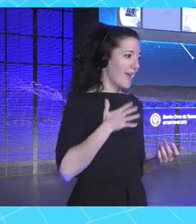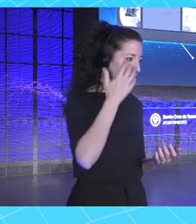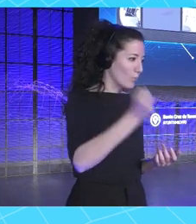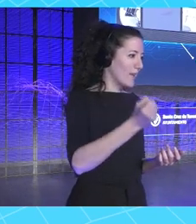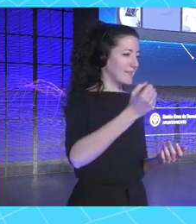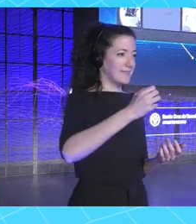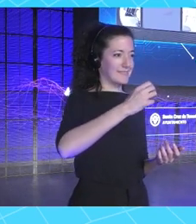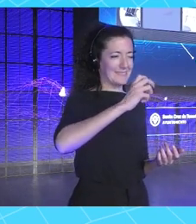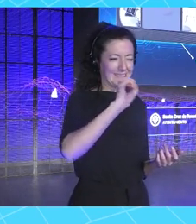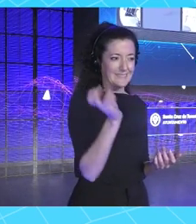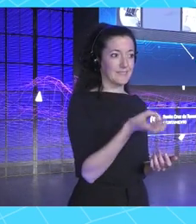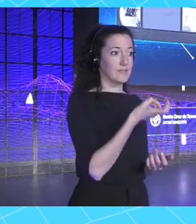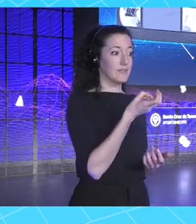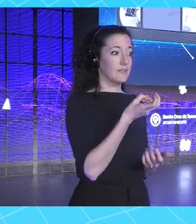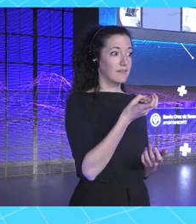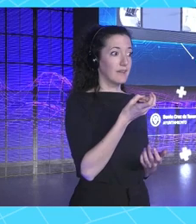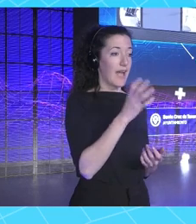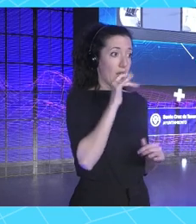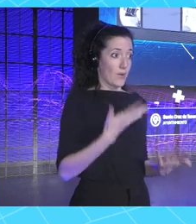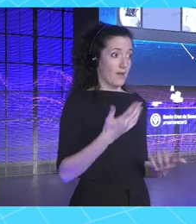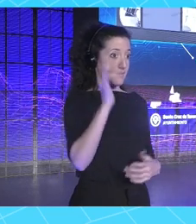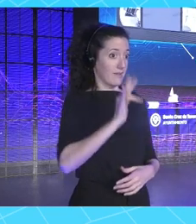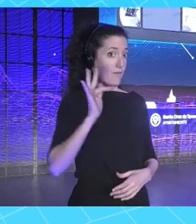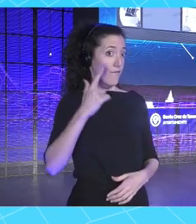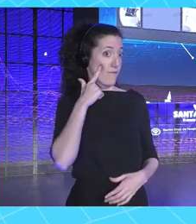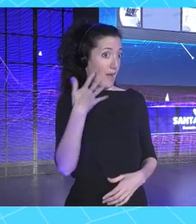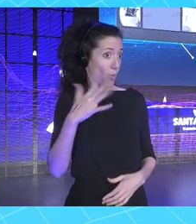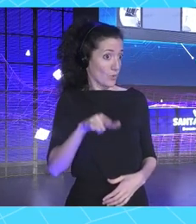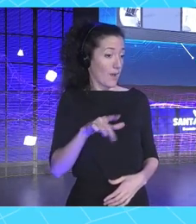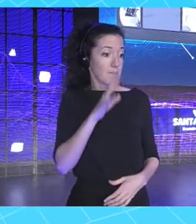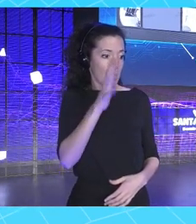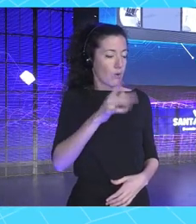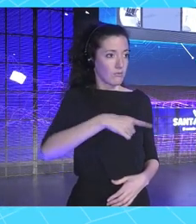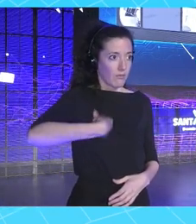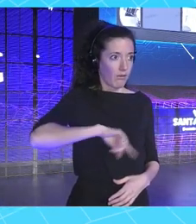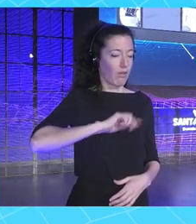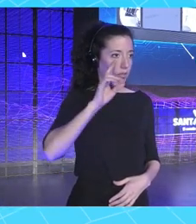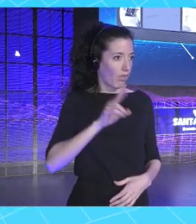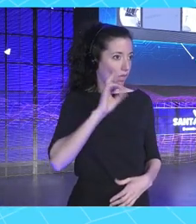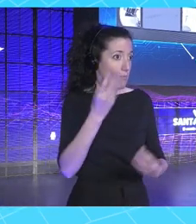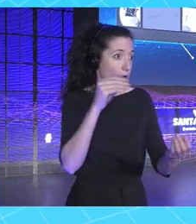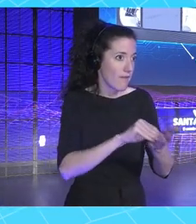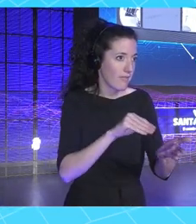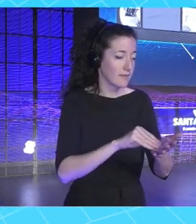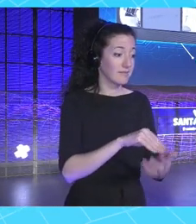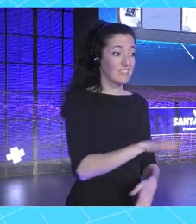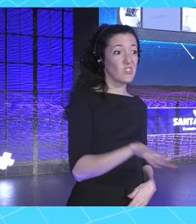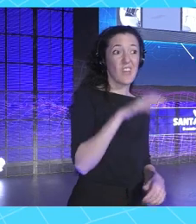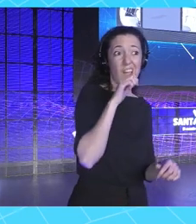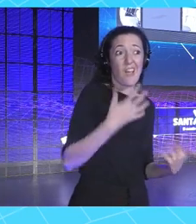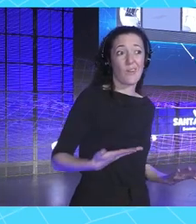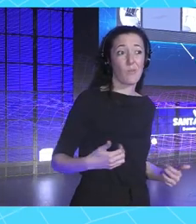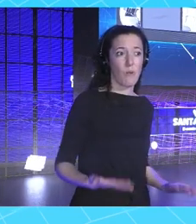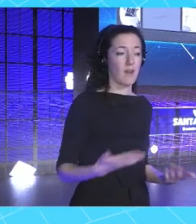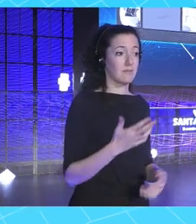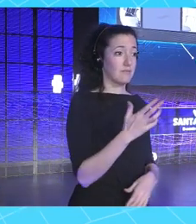son súper conocidas porque nosotros hemos quemado esas pelis no habían más pelis los niños de ahora que Nemo Yo no sé cuál es